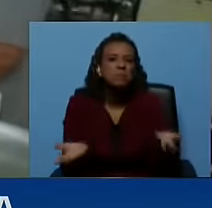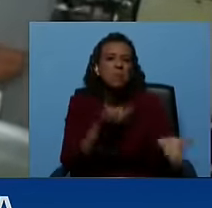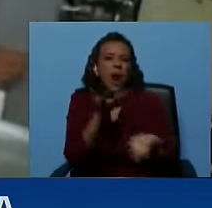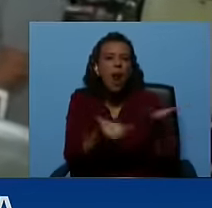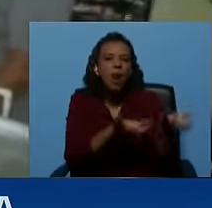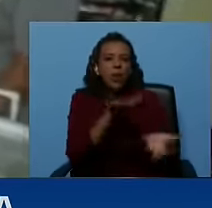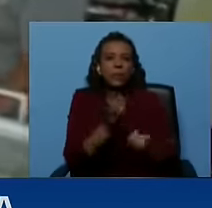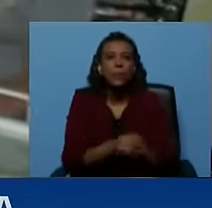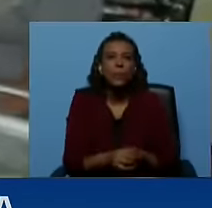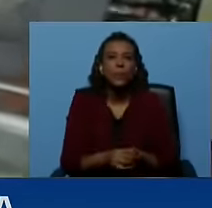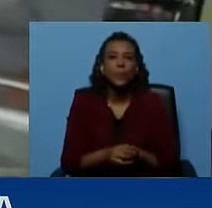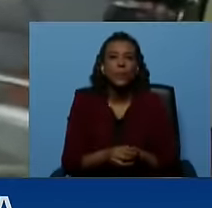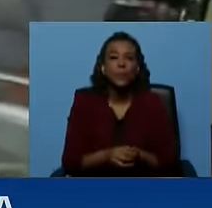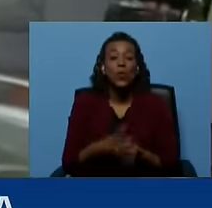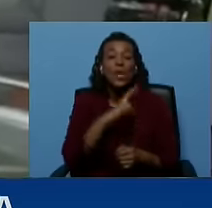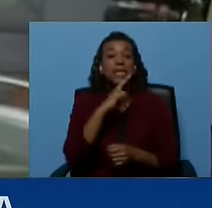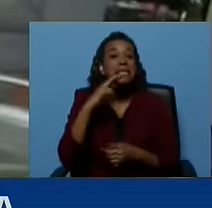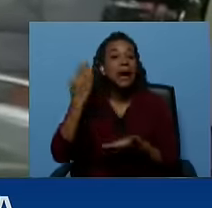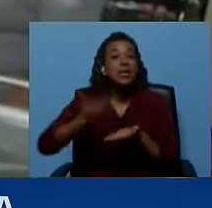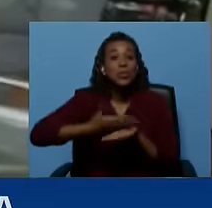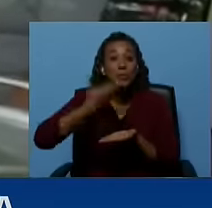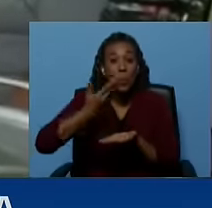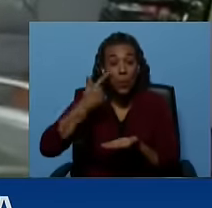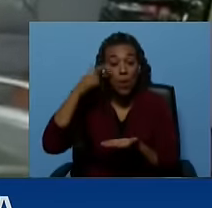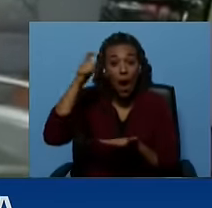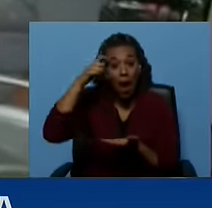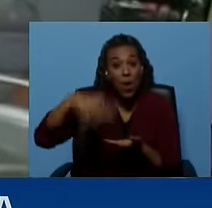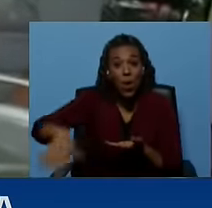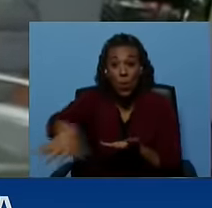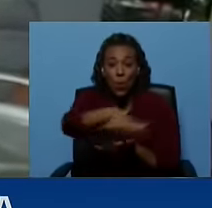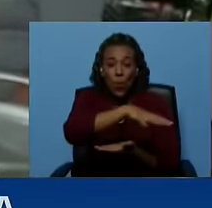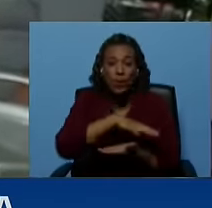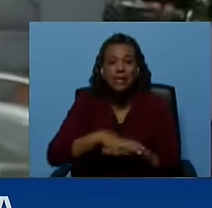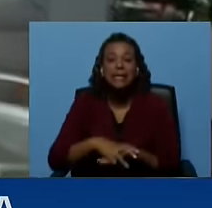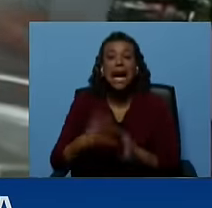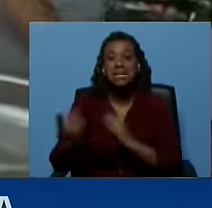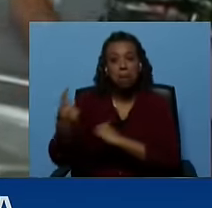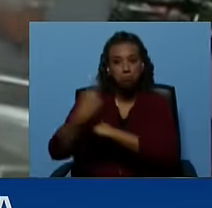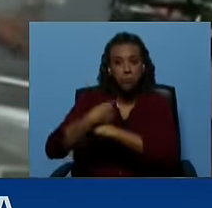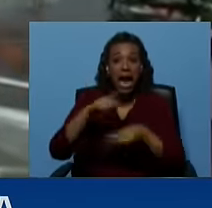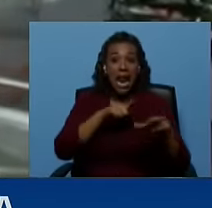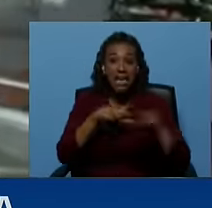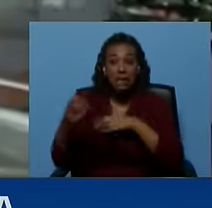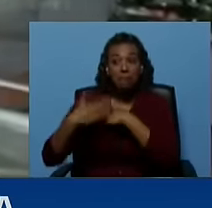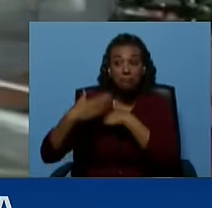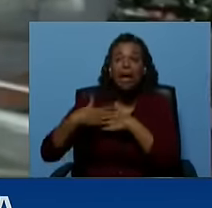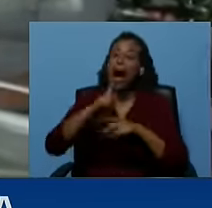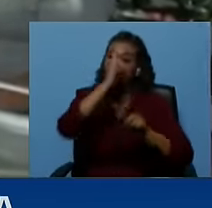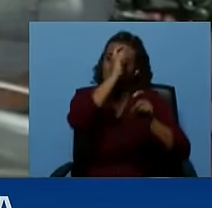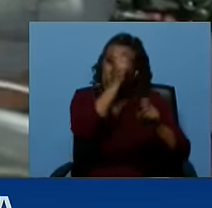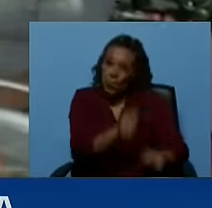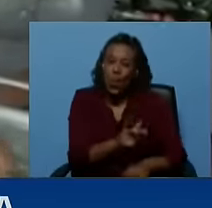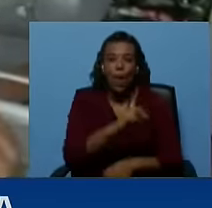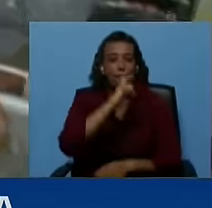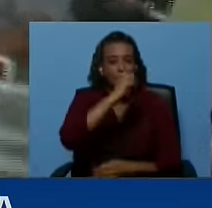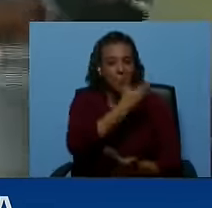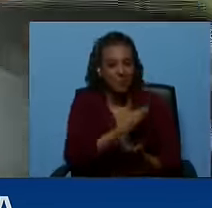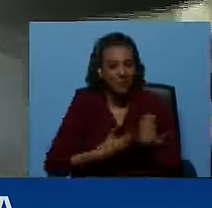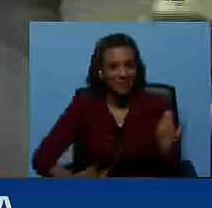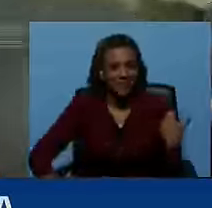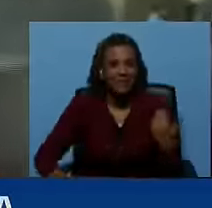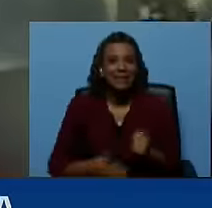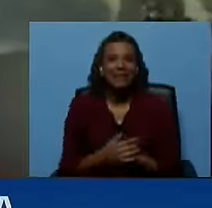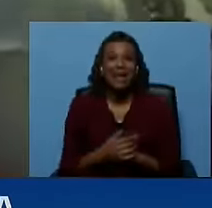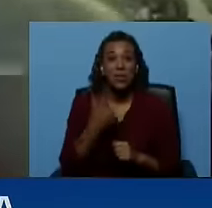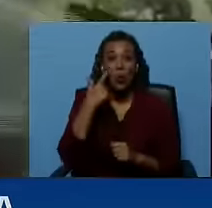preparando mire una rica sopa este que mandaron a preparar a honor bueno y no